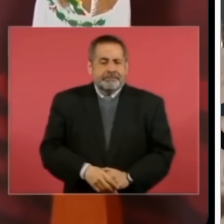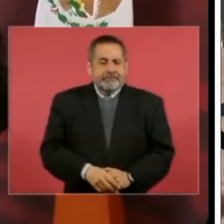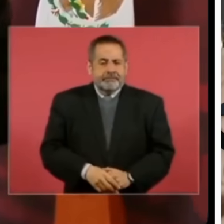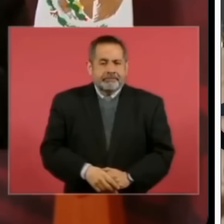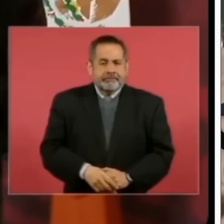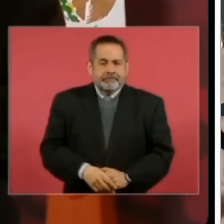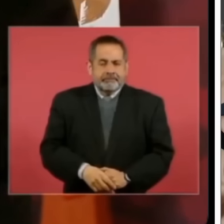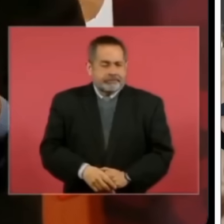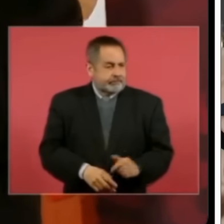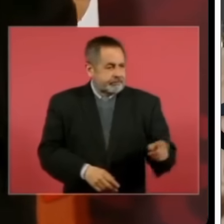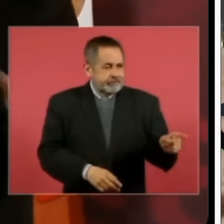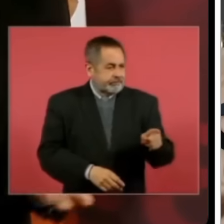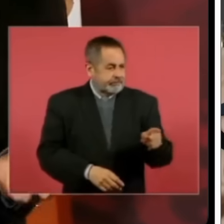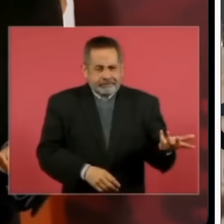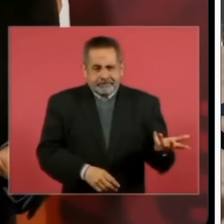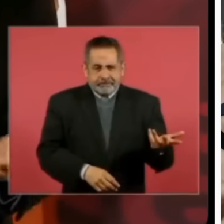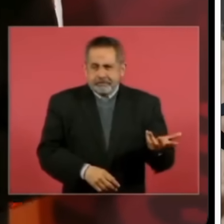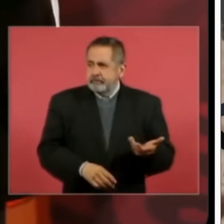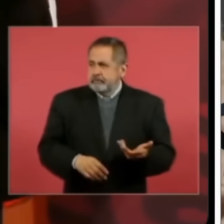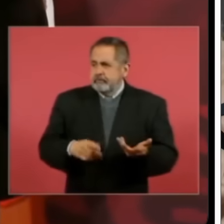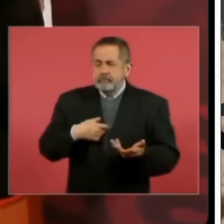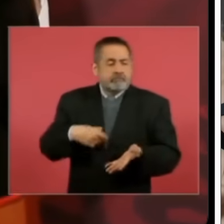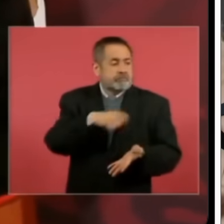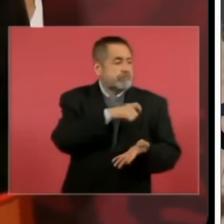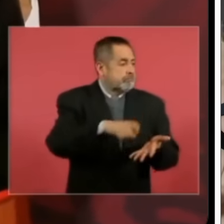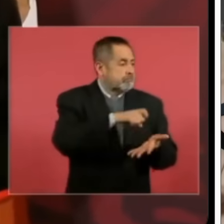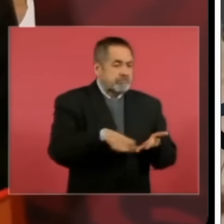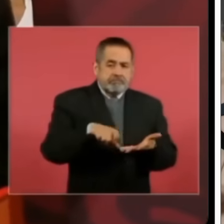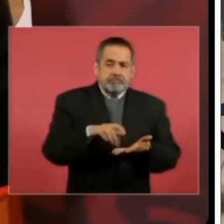A vender medicamentos y a distribuir medicamentos.